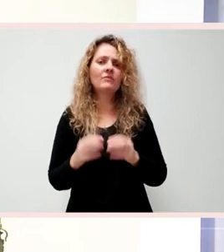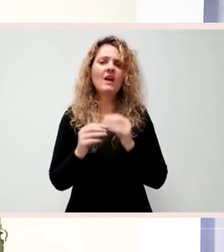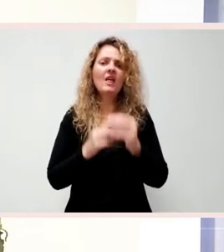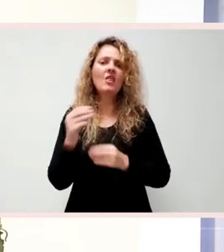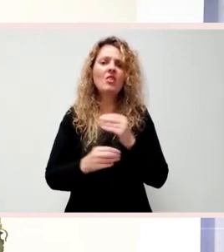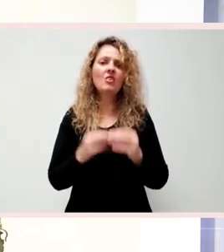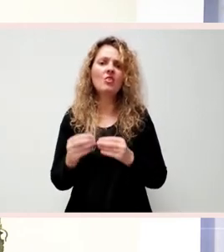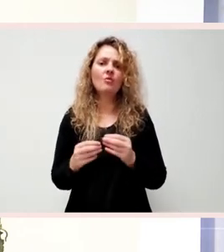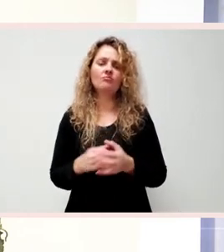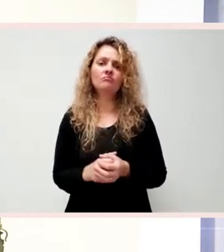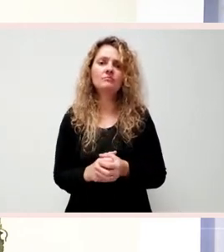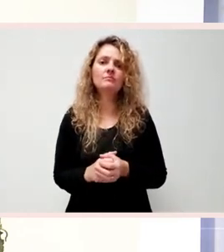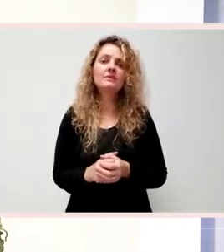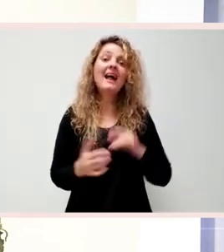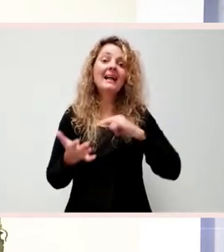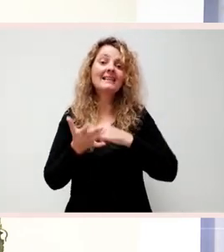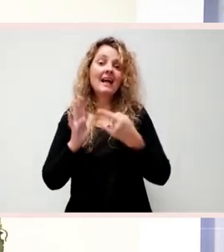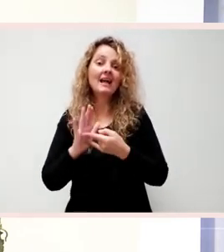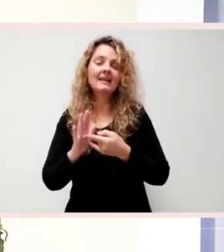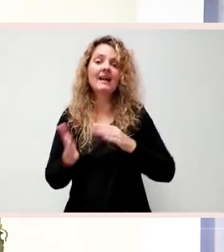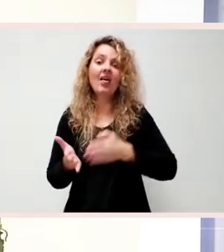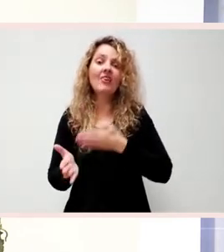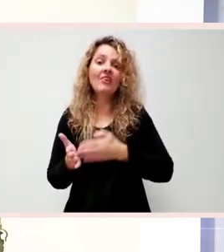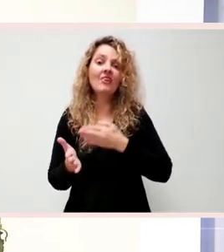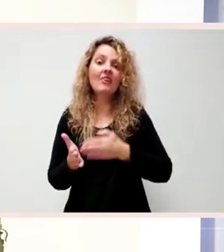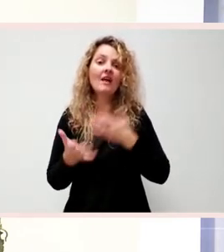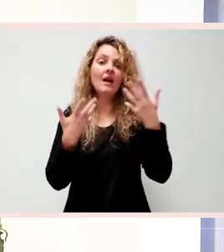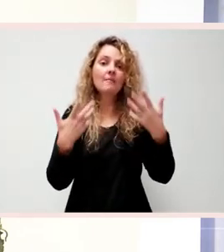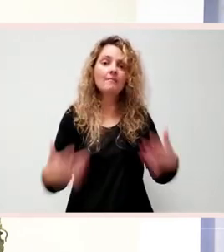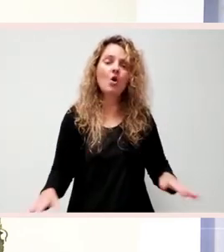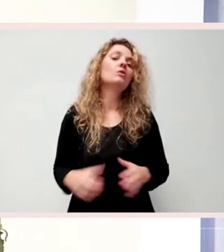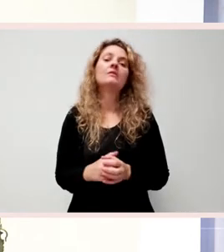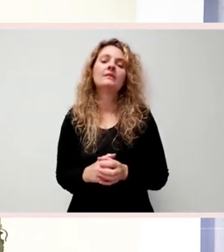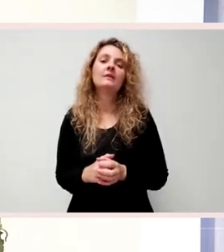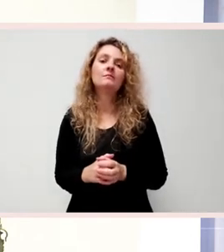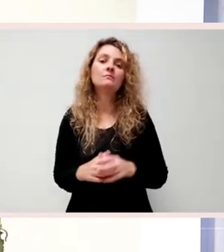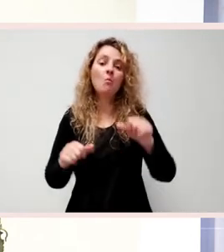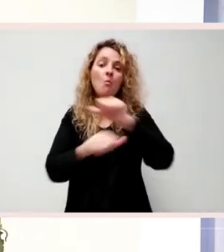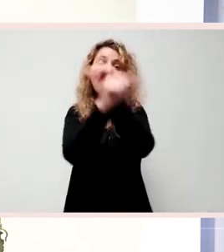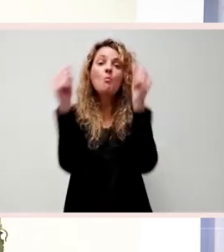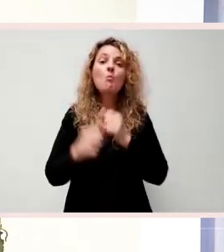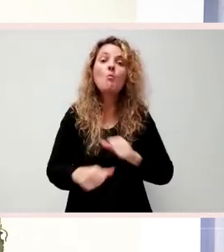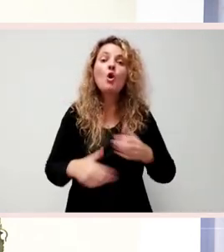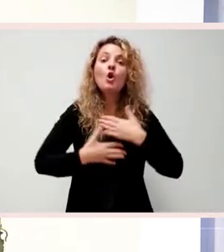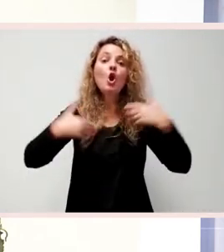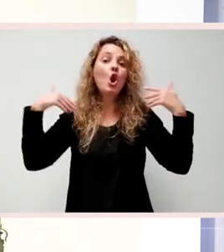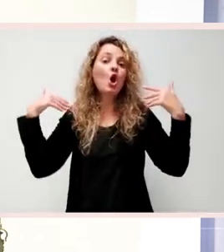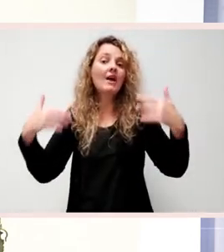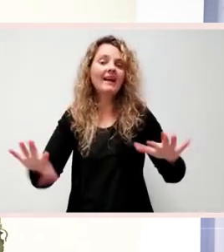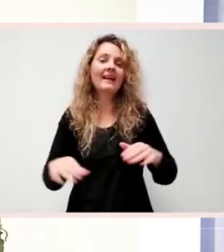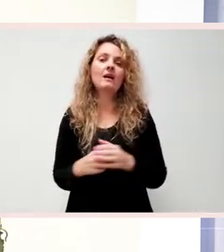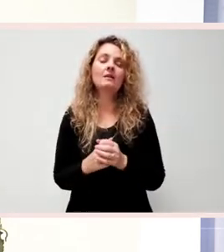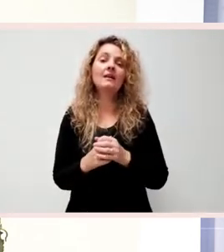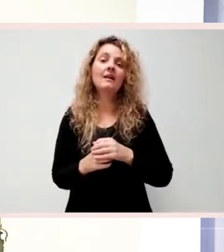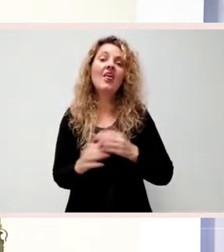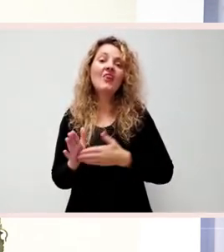molde da forma que queremos ter, recubrilo con arxila. Unha vez seca esta, se derrete a cera que